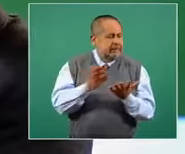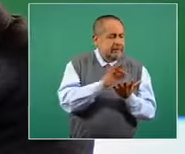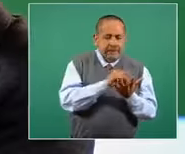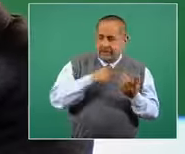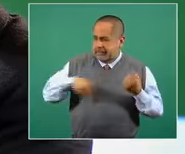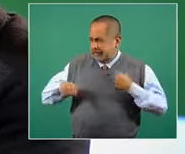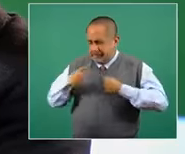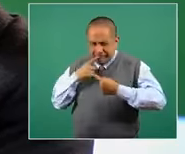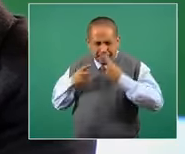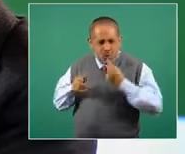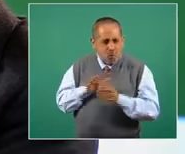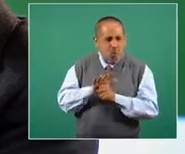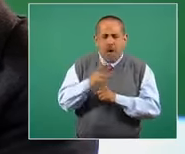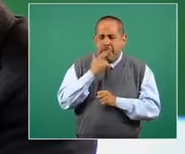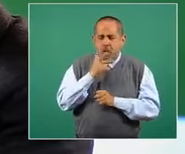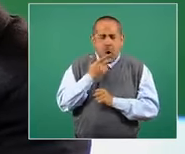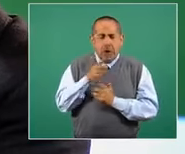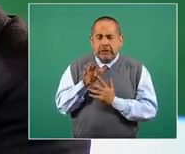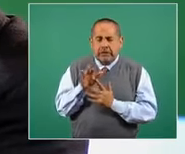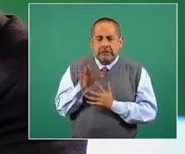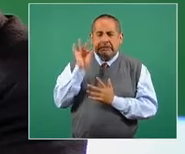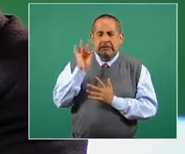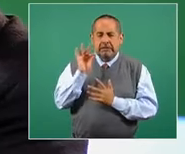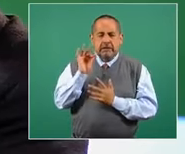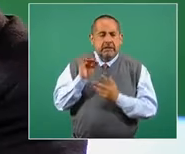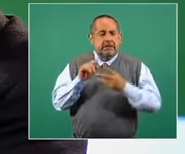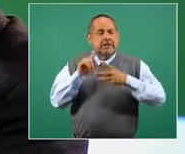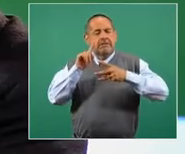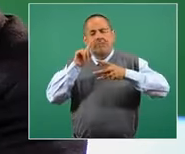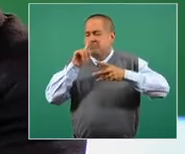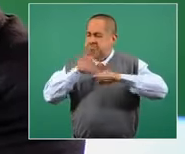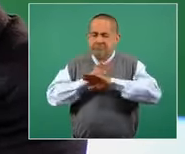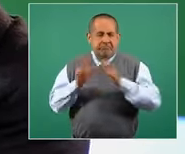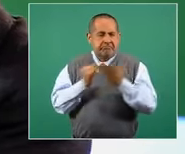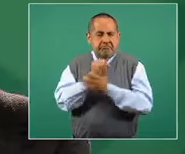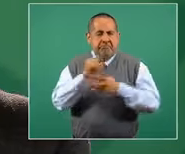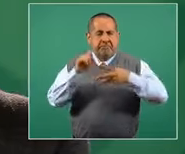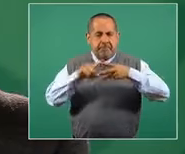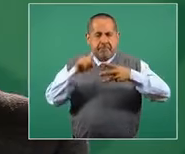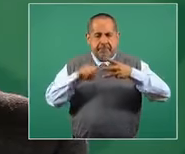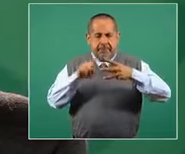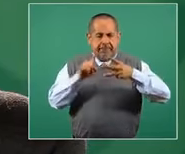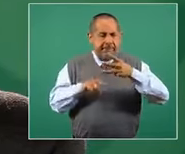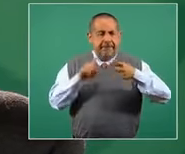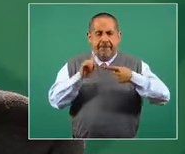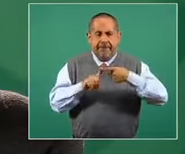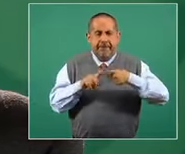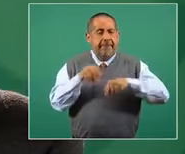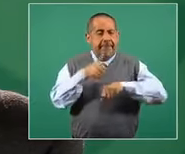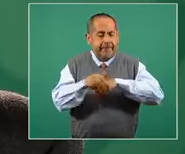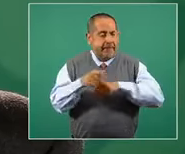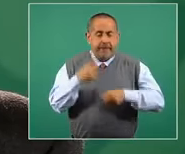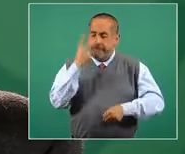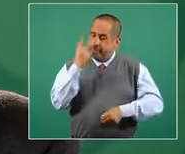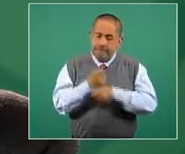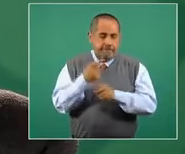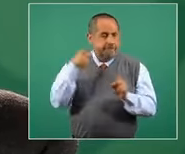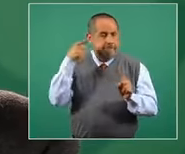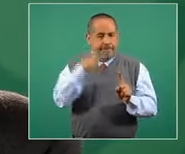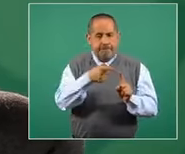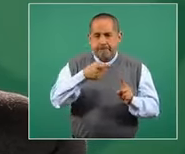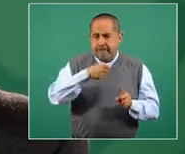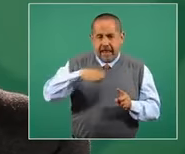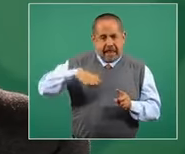técnico asesor y al final quedaron los tres ejes de priorización de los que hemos hablado, eje 1 y el principal,